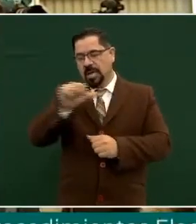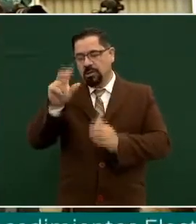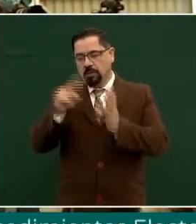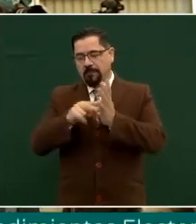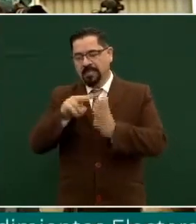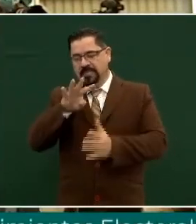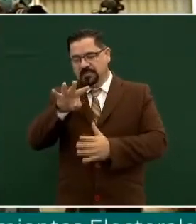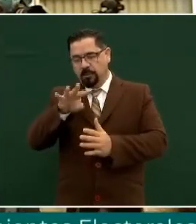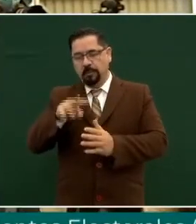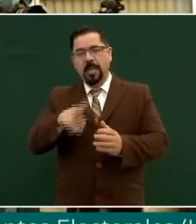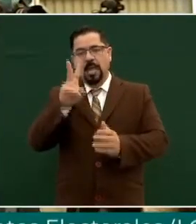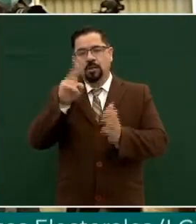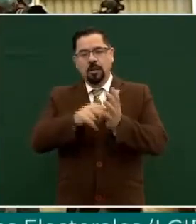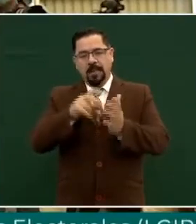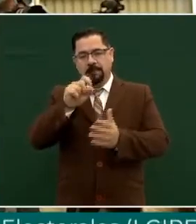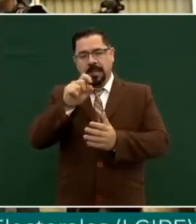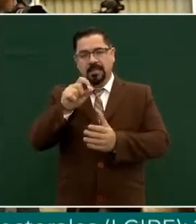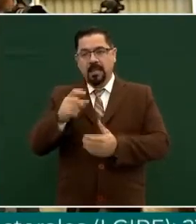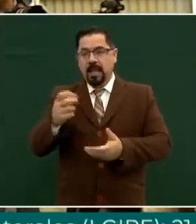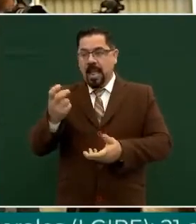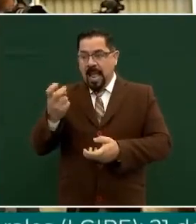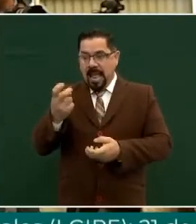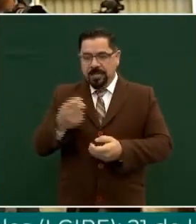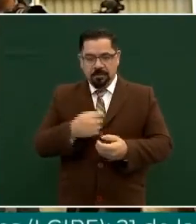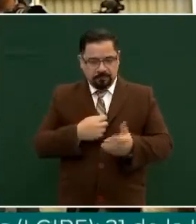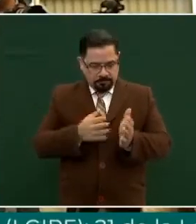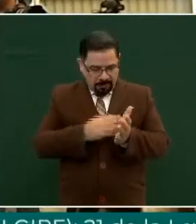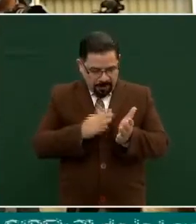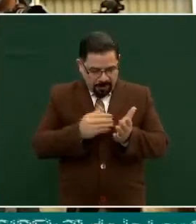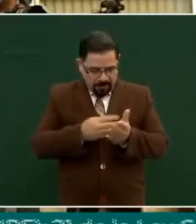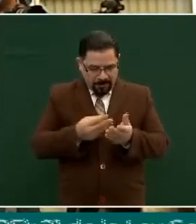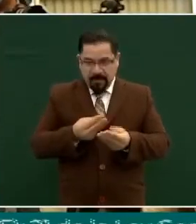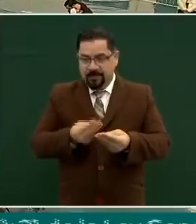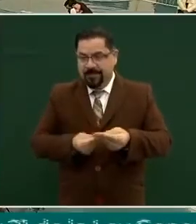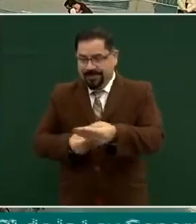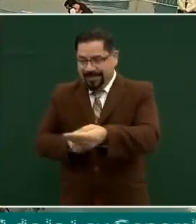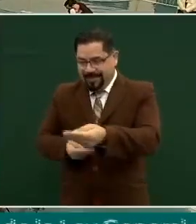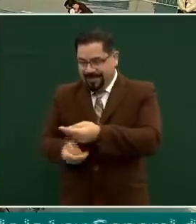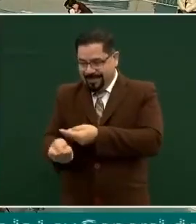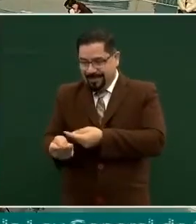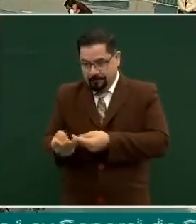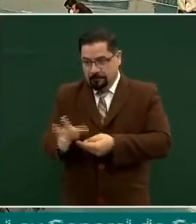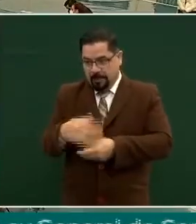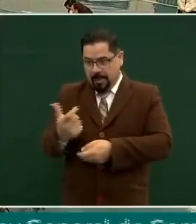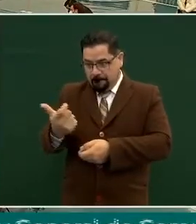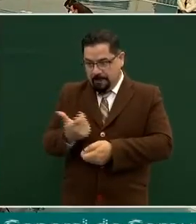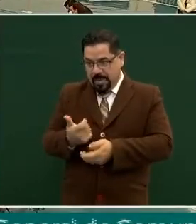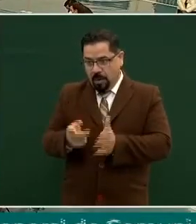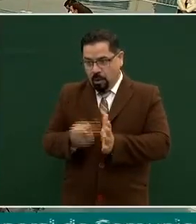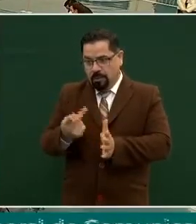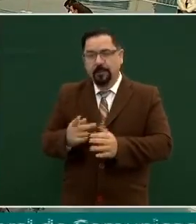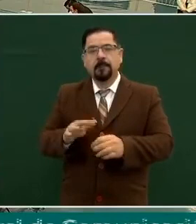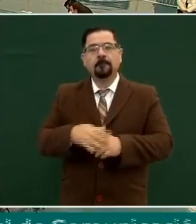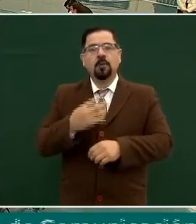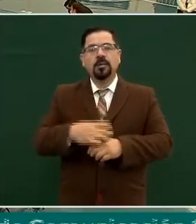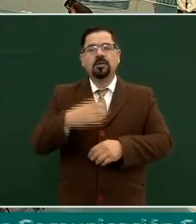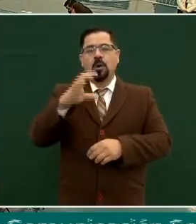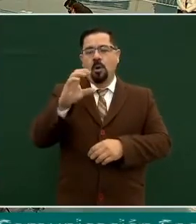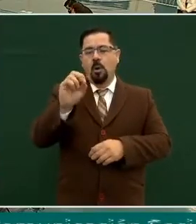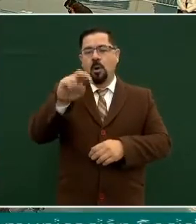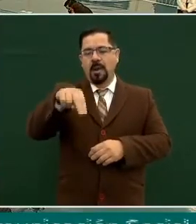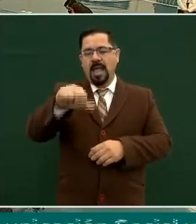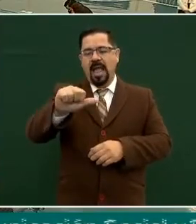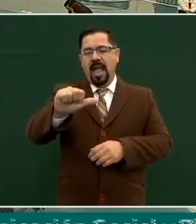2020, estas obras las volvieron a meter como si las hubieran vuelto a hacer, y la Conagua pagó aproximadamente